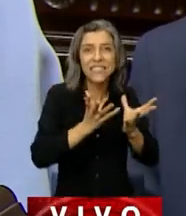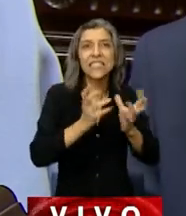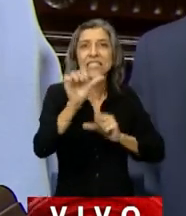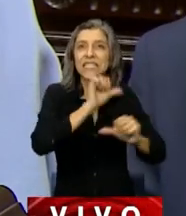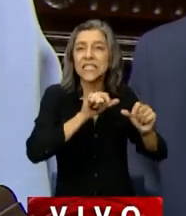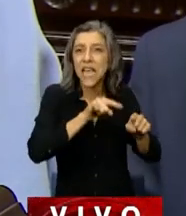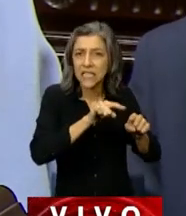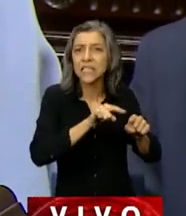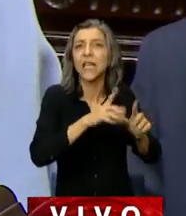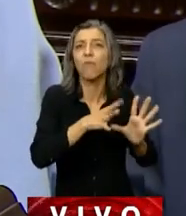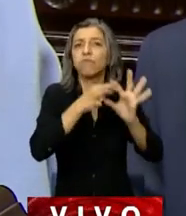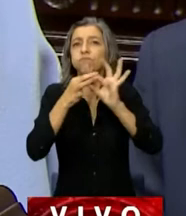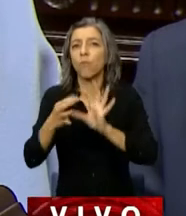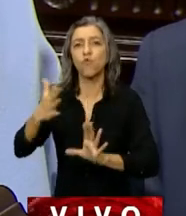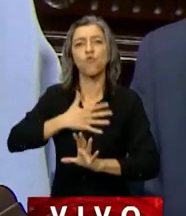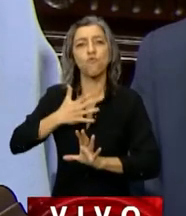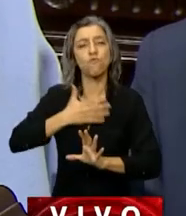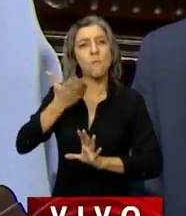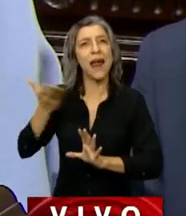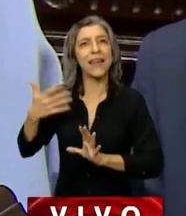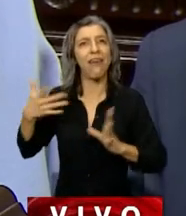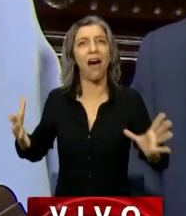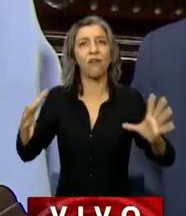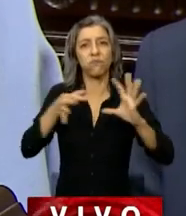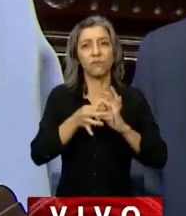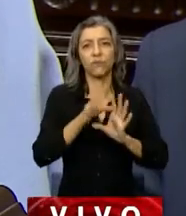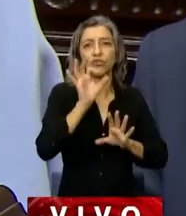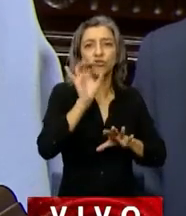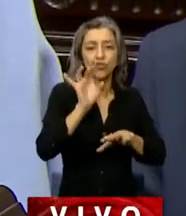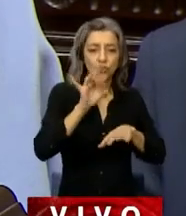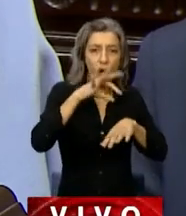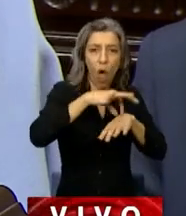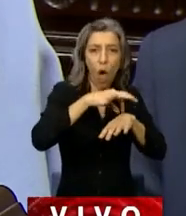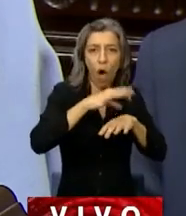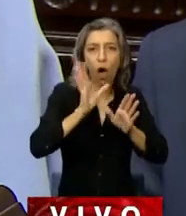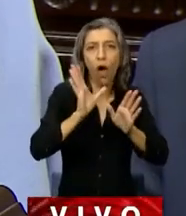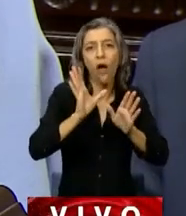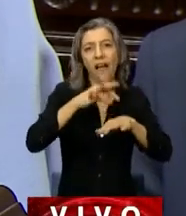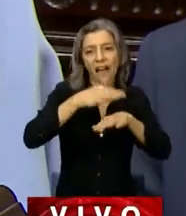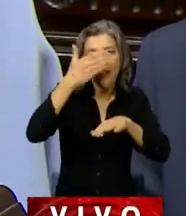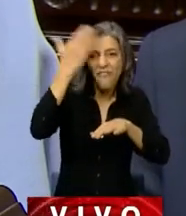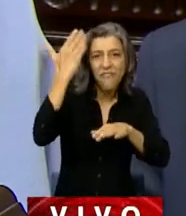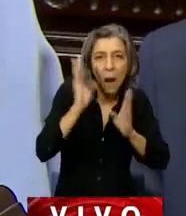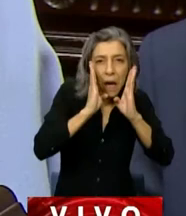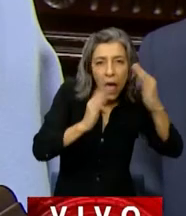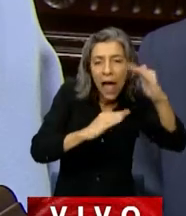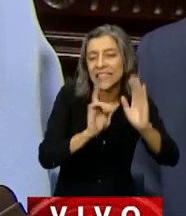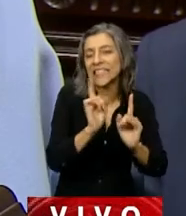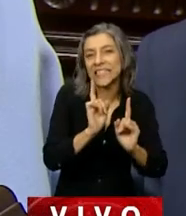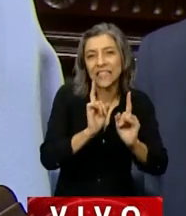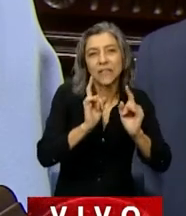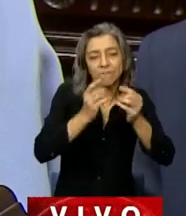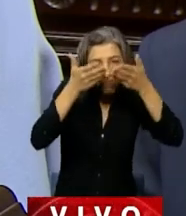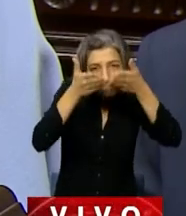práctica humanista, centrada no en la patología y en la enfermedad, sino en el sujeto. Para